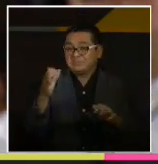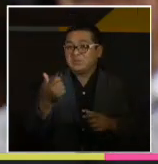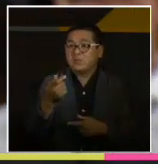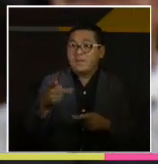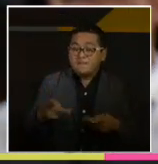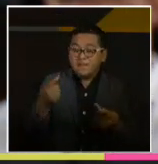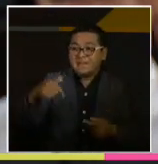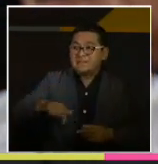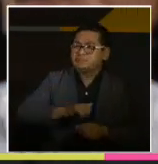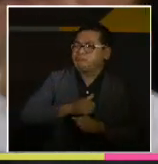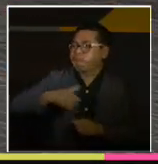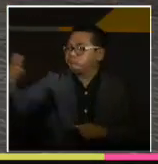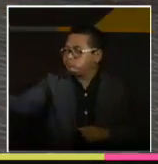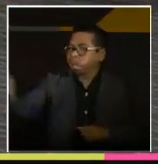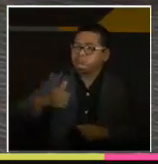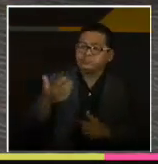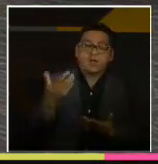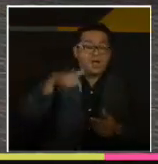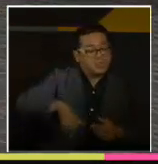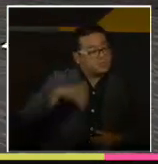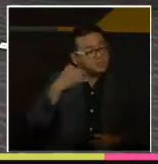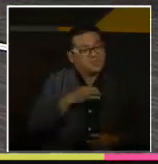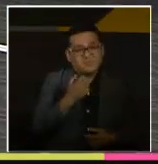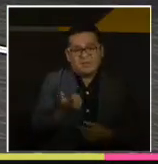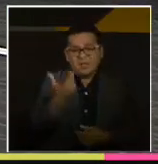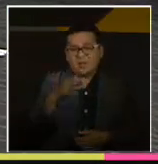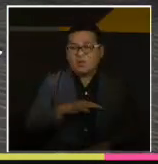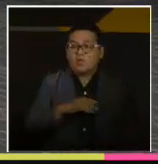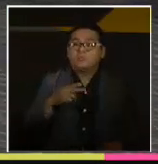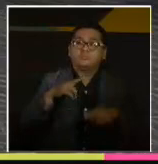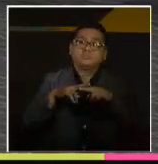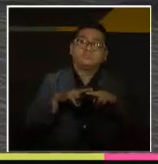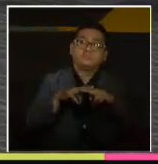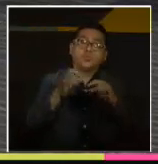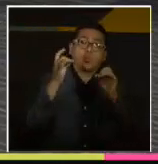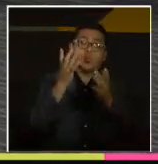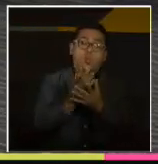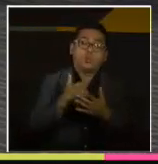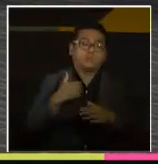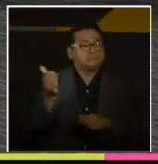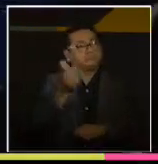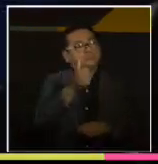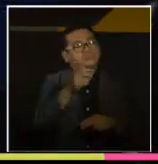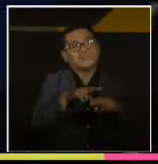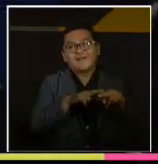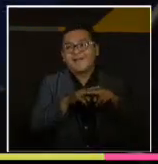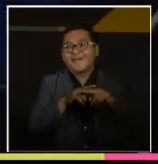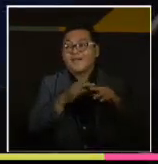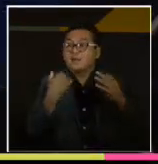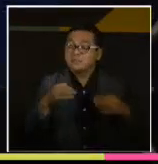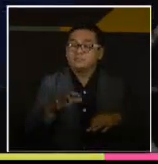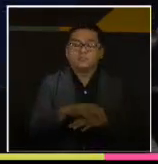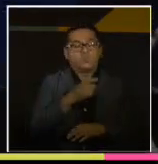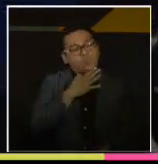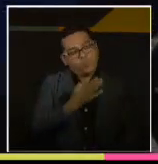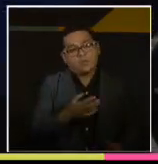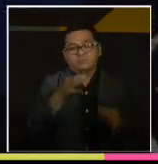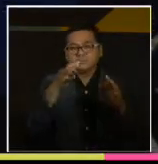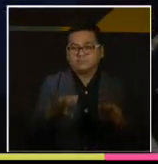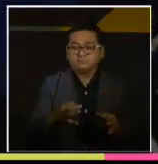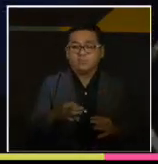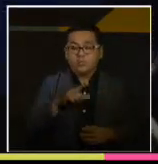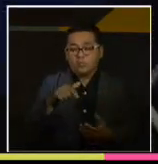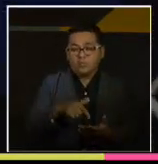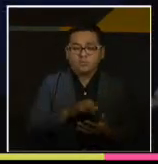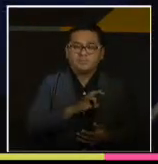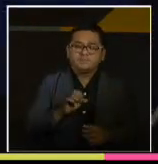productos que se hacen aquí en Yucatán con un ferrocarril que no solamente transite a buena velocidad, sino que nos brinde buenas condiciones. Y